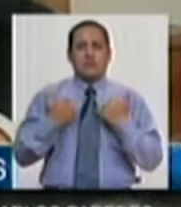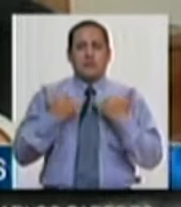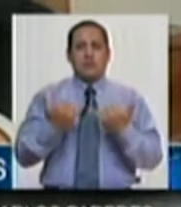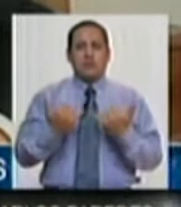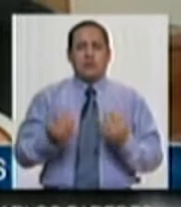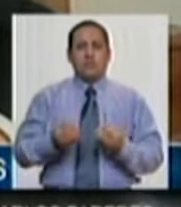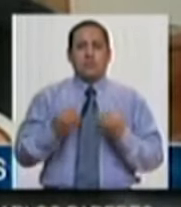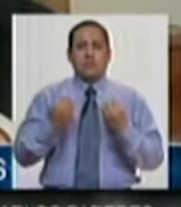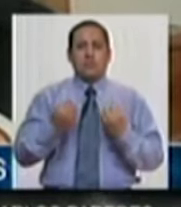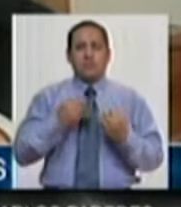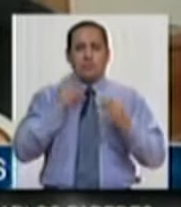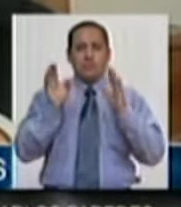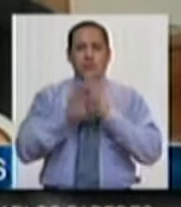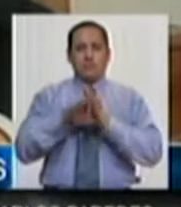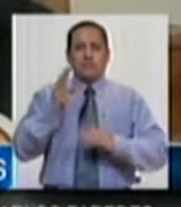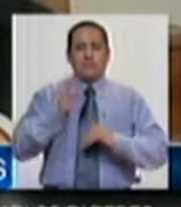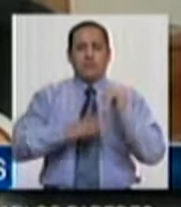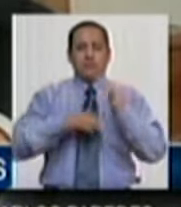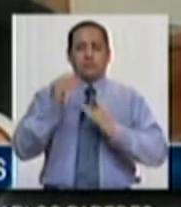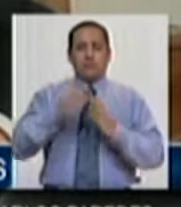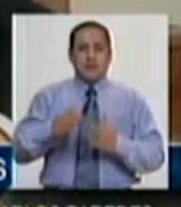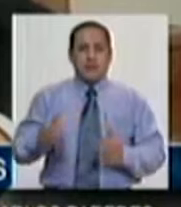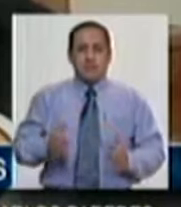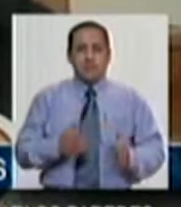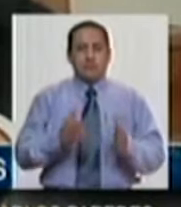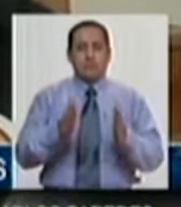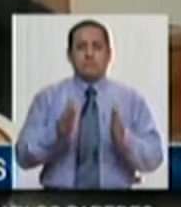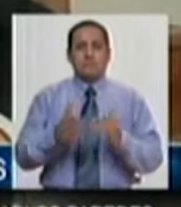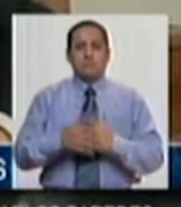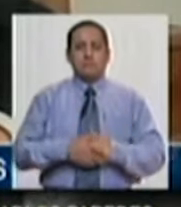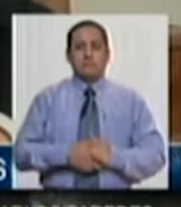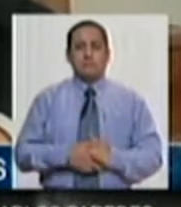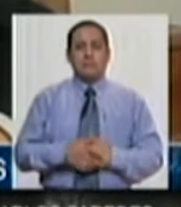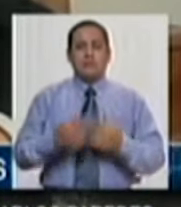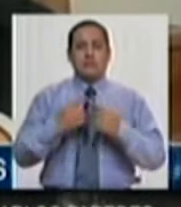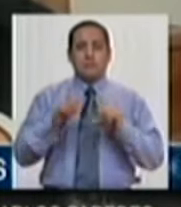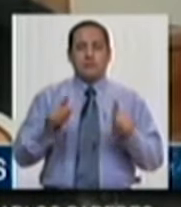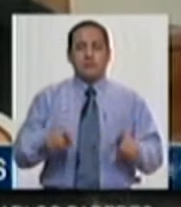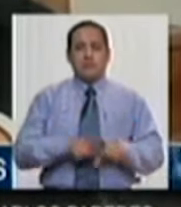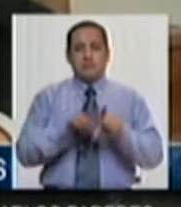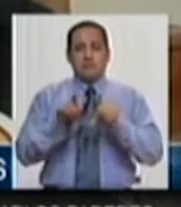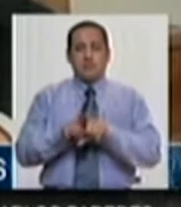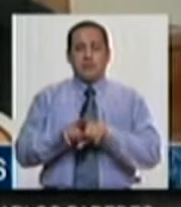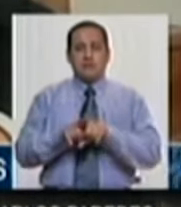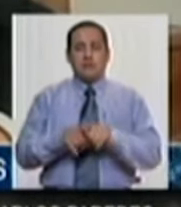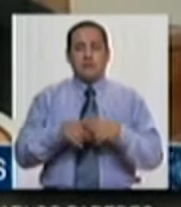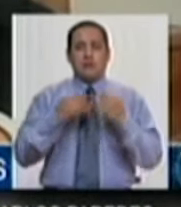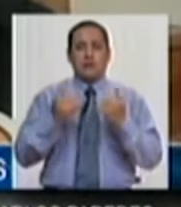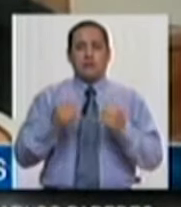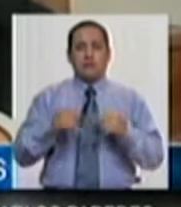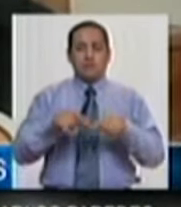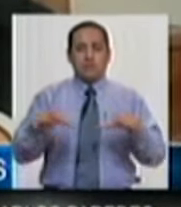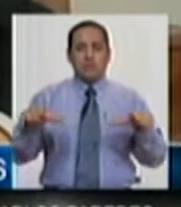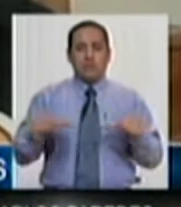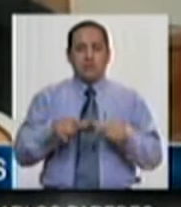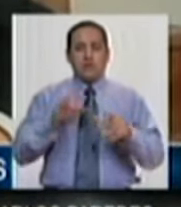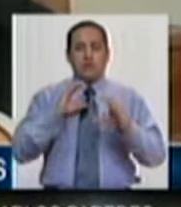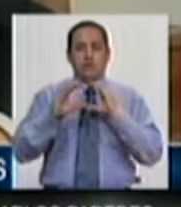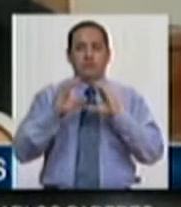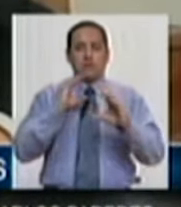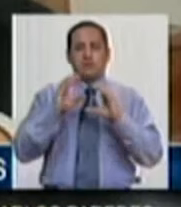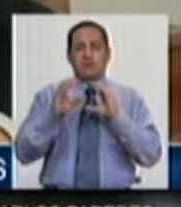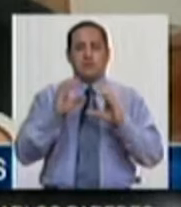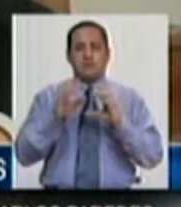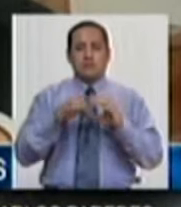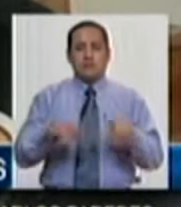con la infraestructura vial, ¿no? Pero también en el lado de las telecomunicaciones,